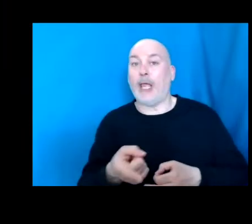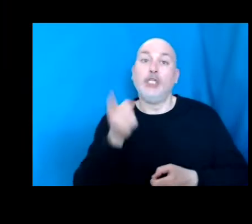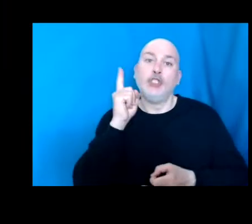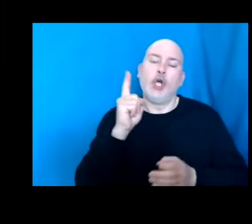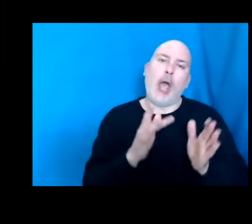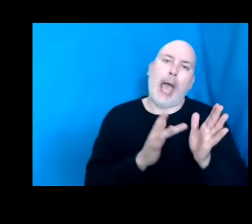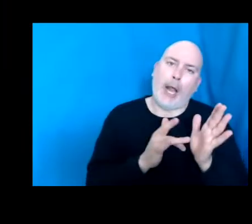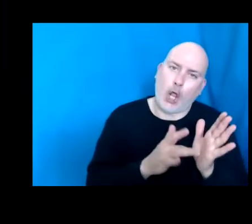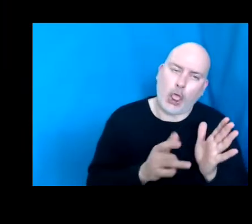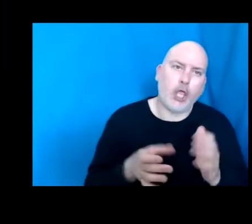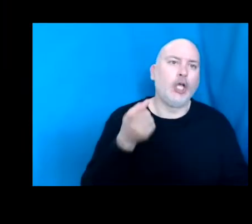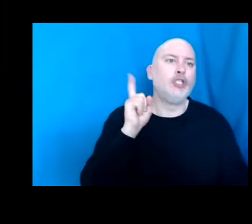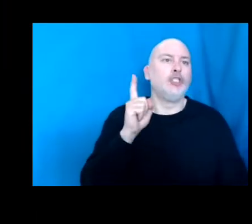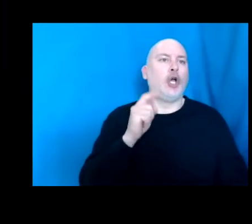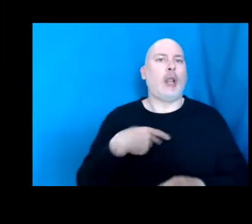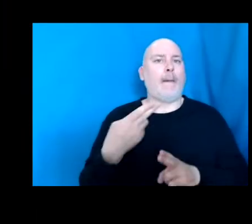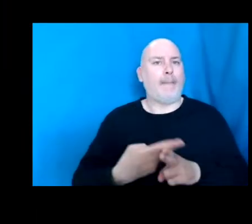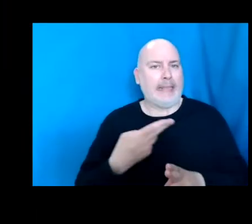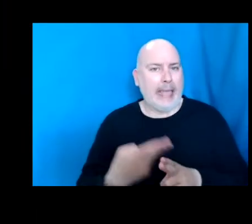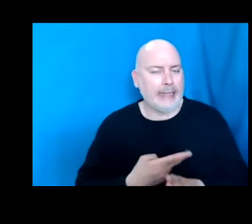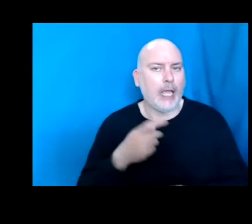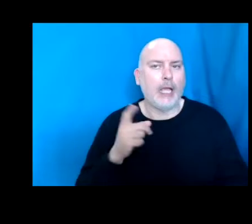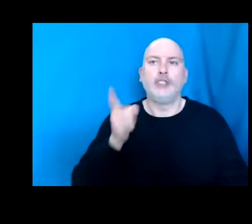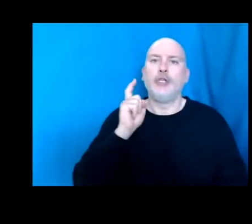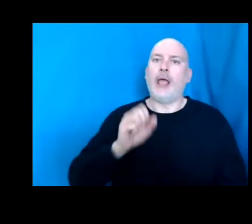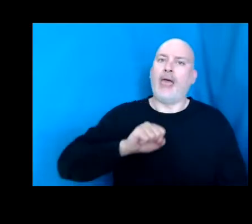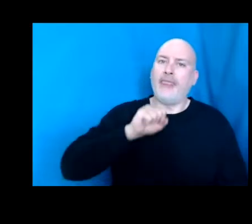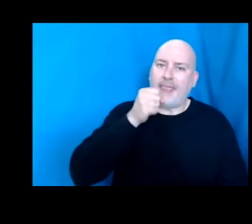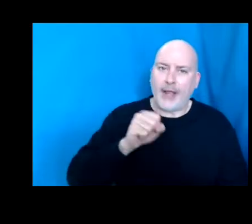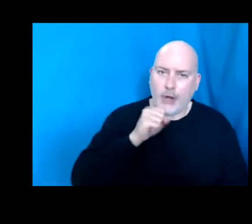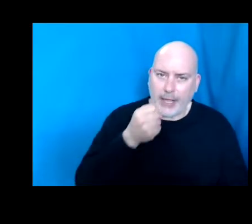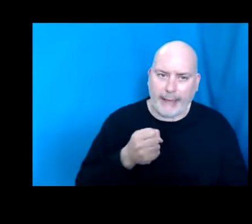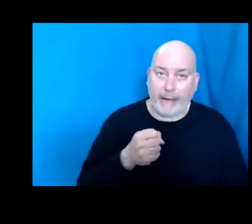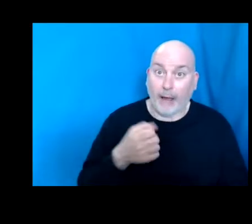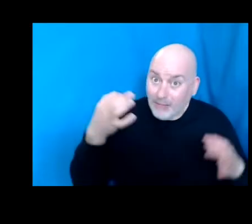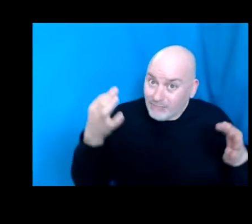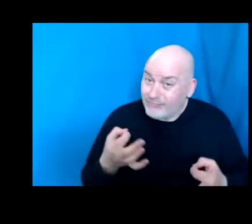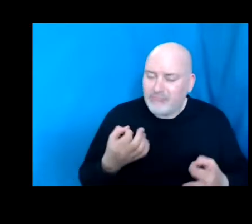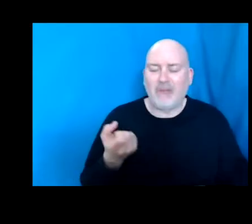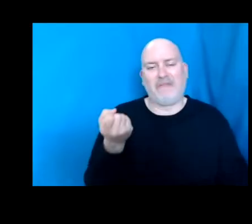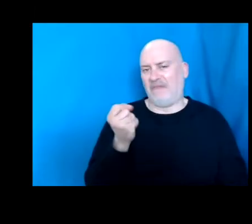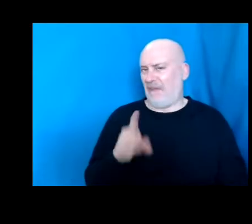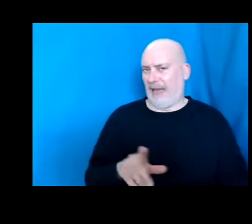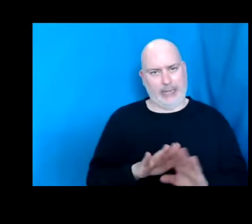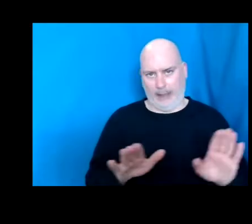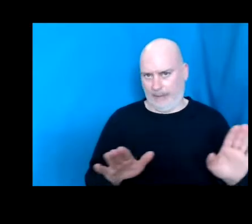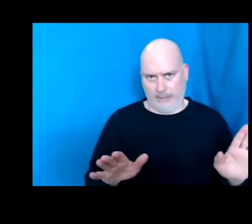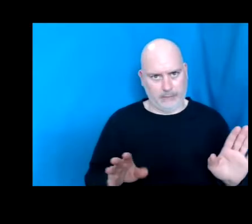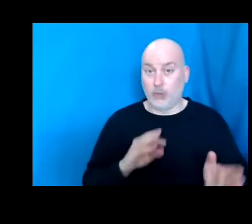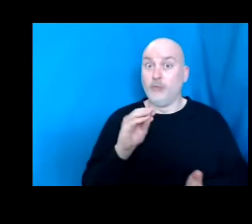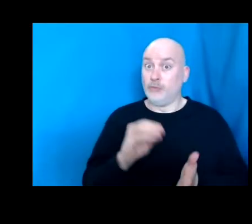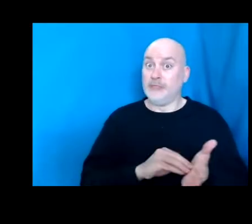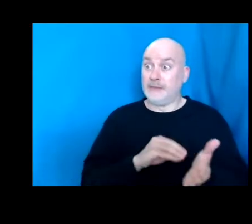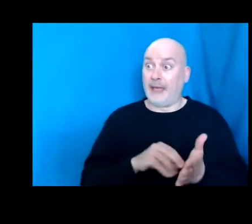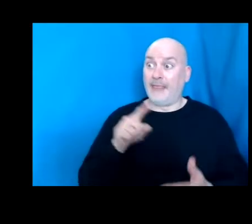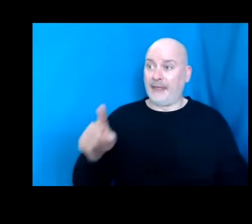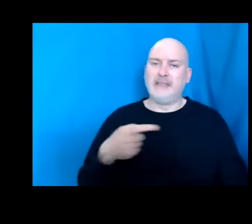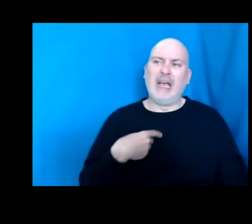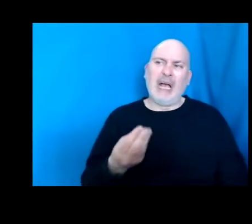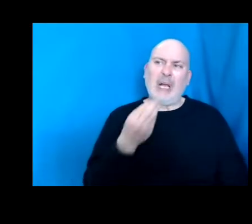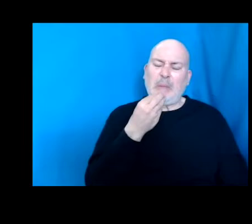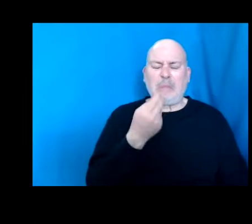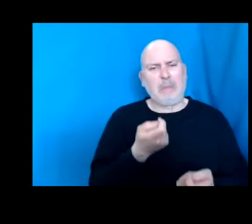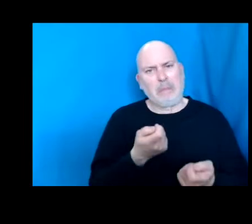arroz, solo patata, solo zanahoria, en el fondo no es necesaria. muchas veces el niño ya tiene pocas ganas de